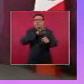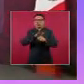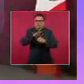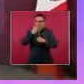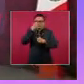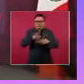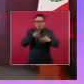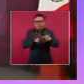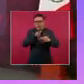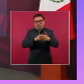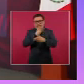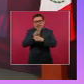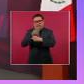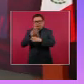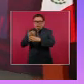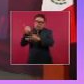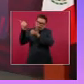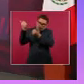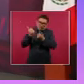estos trenes,